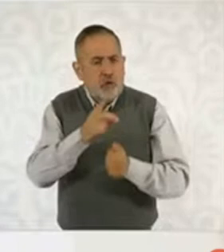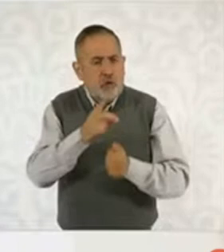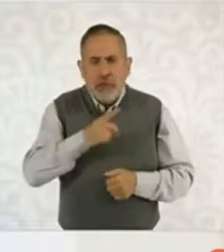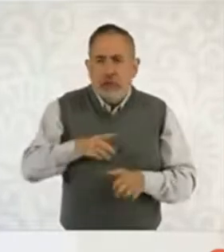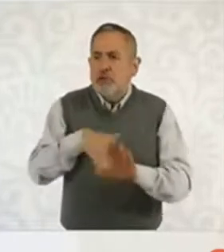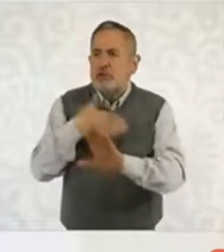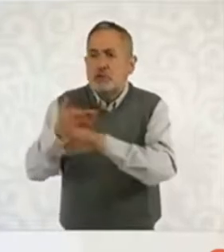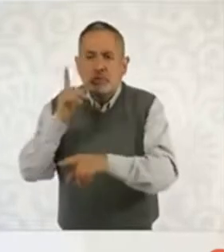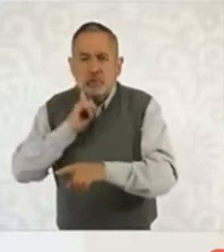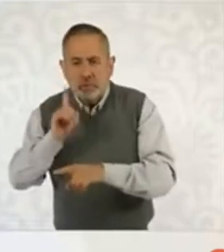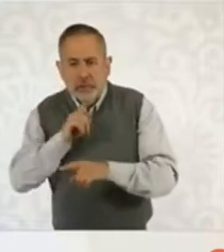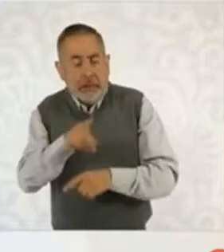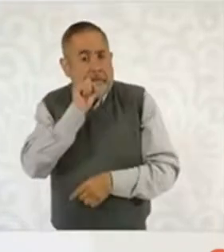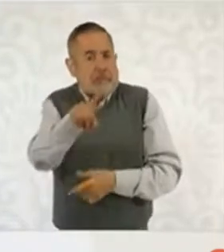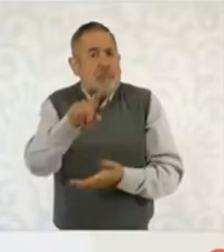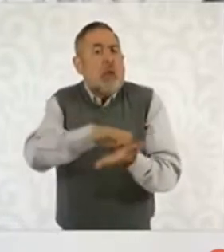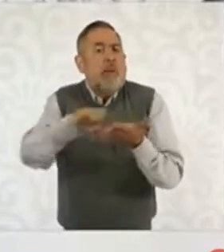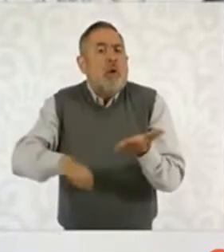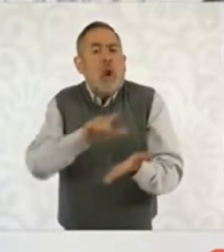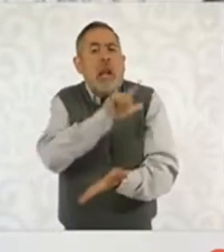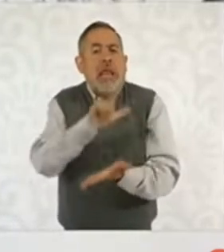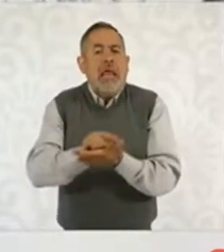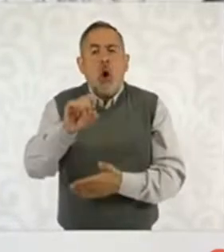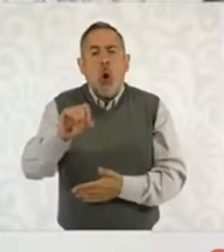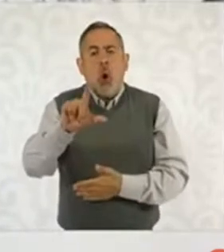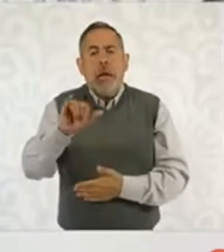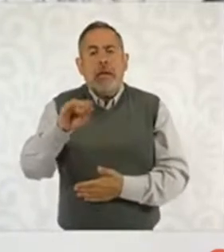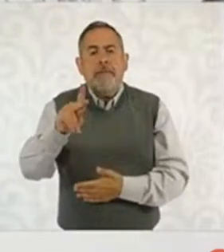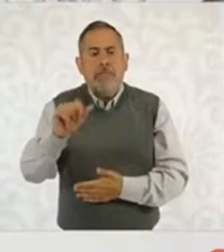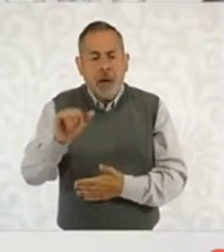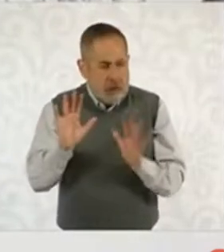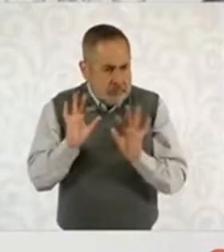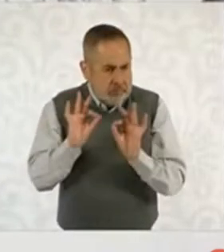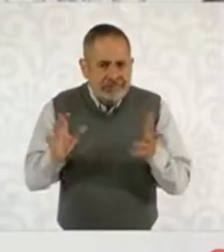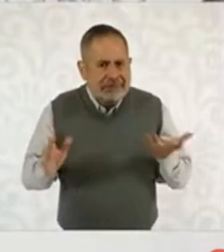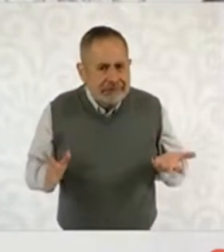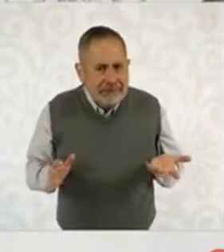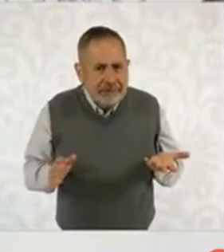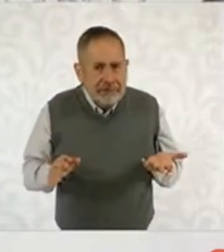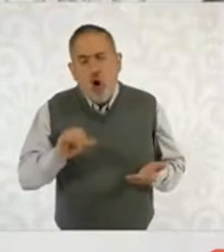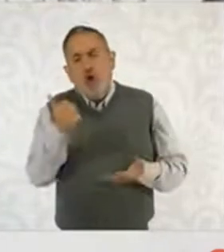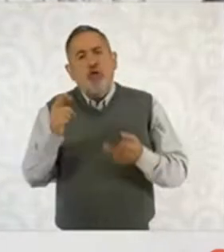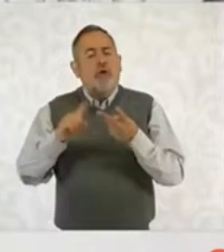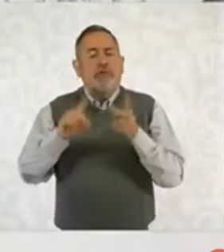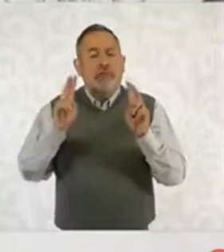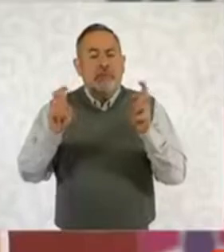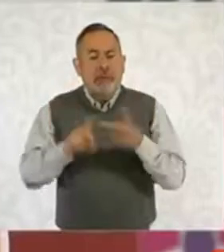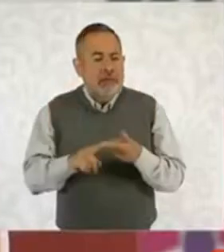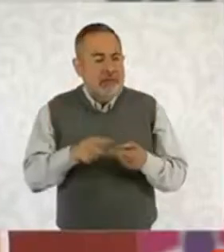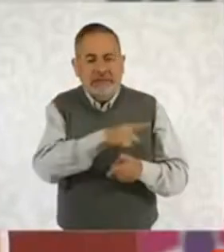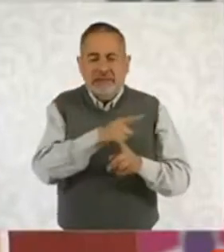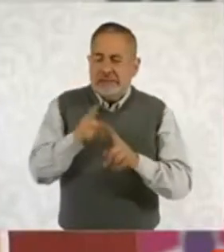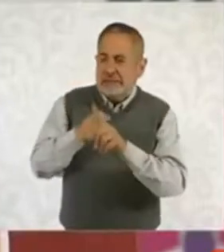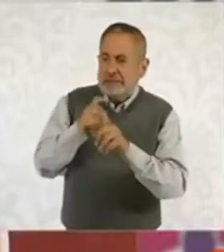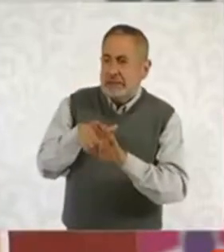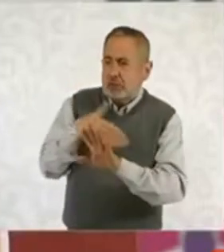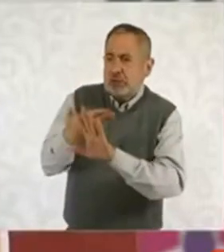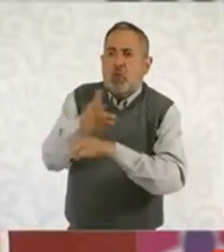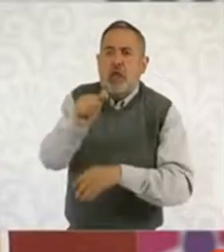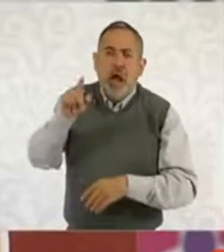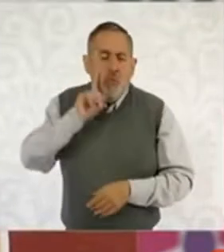de ahí viene la ley Olimpia, por ejemplo, y el tema del nivel de crítica a una